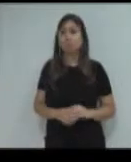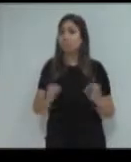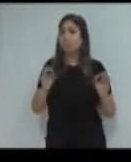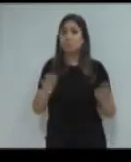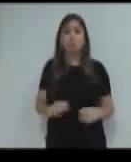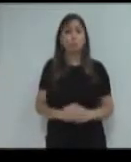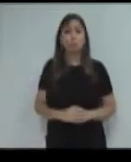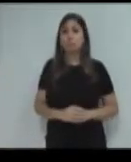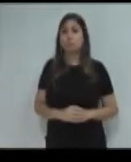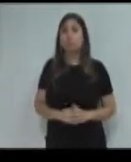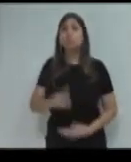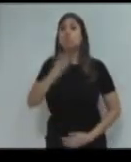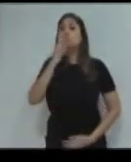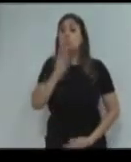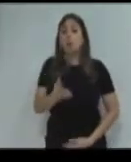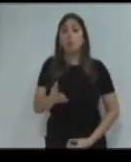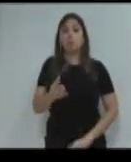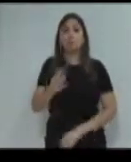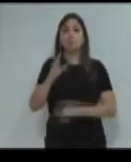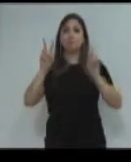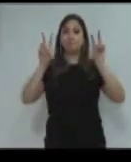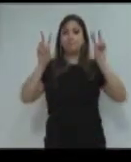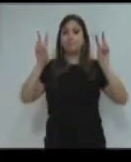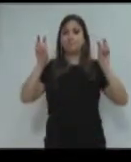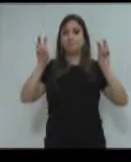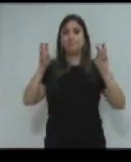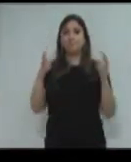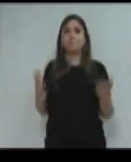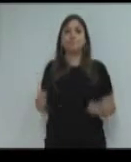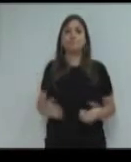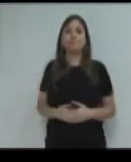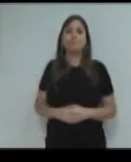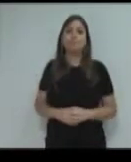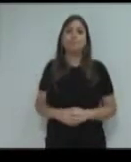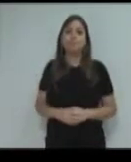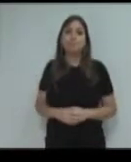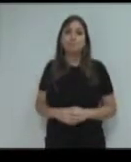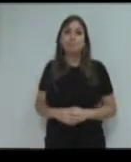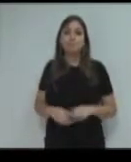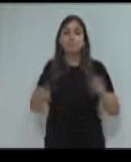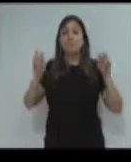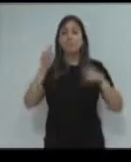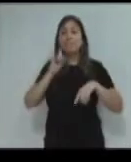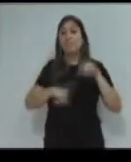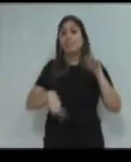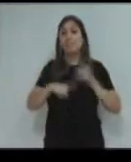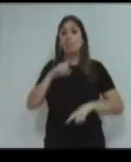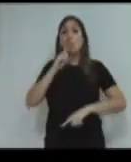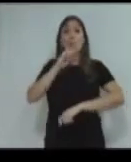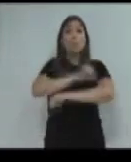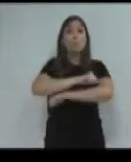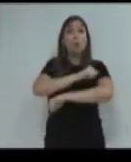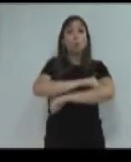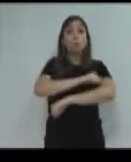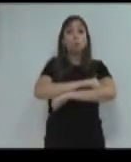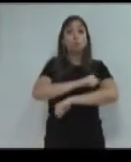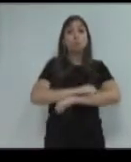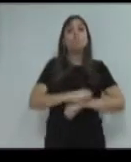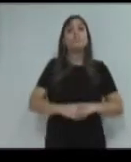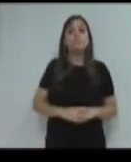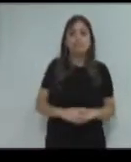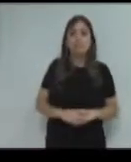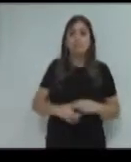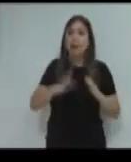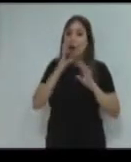mismas. Estamos hablando siempre, entre comillas, que bajo entornos Windows, y ahora deberíamos de